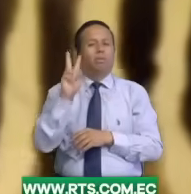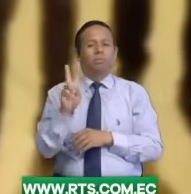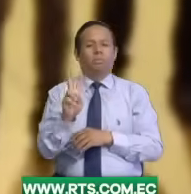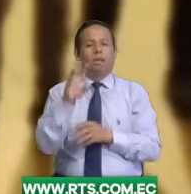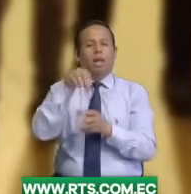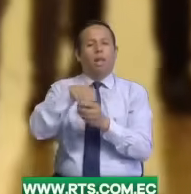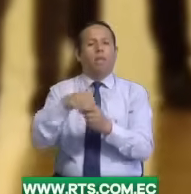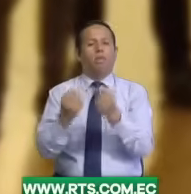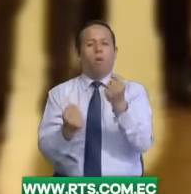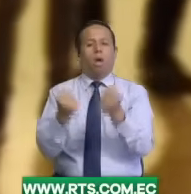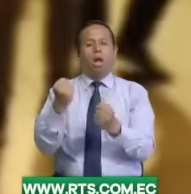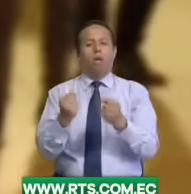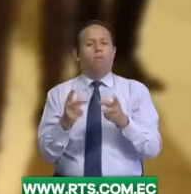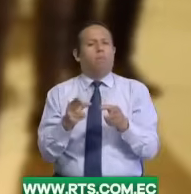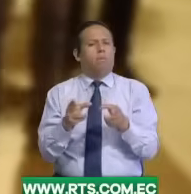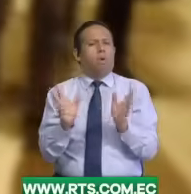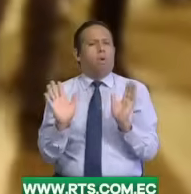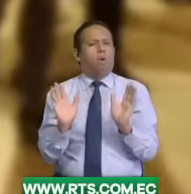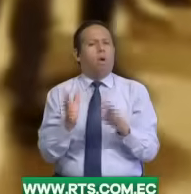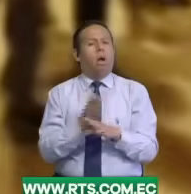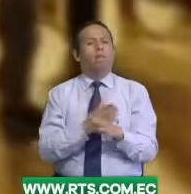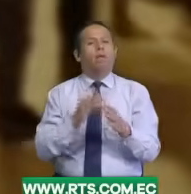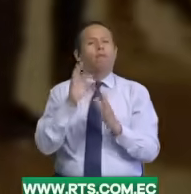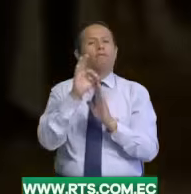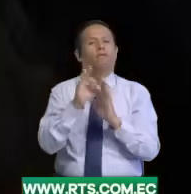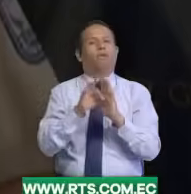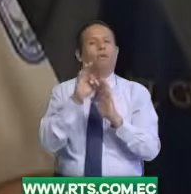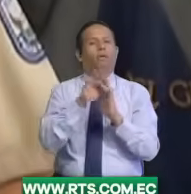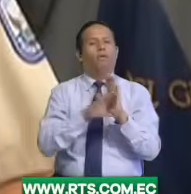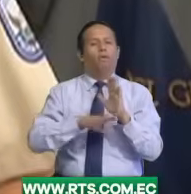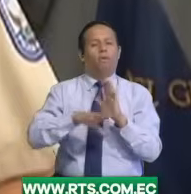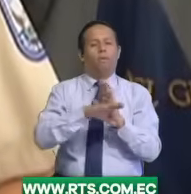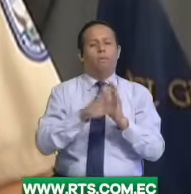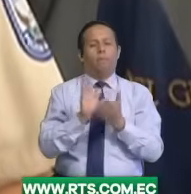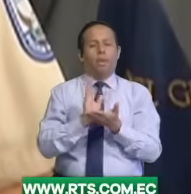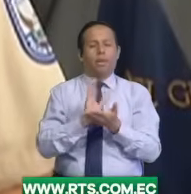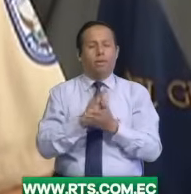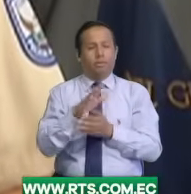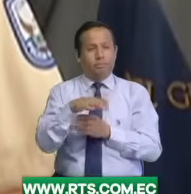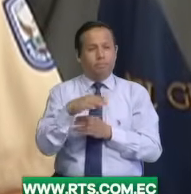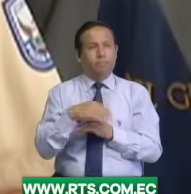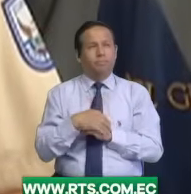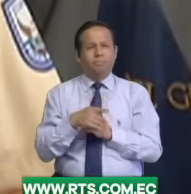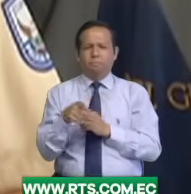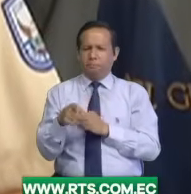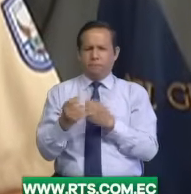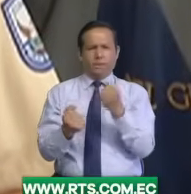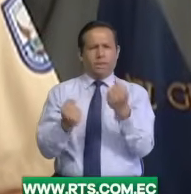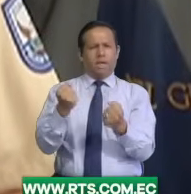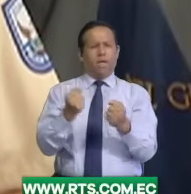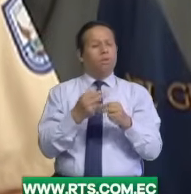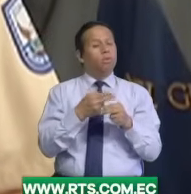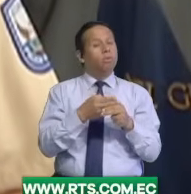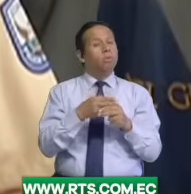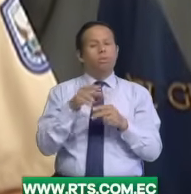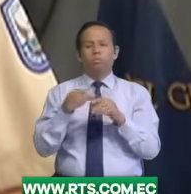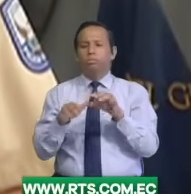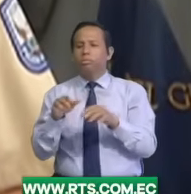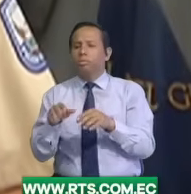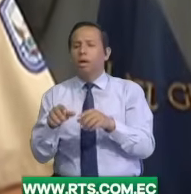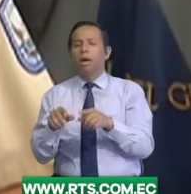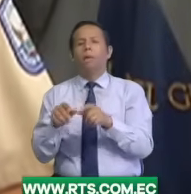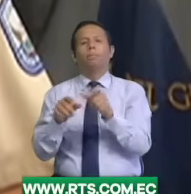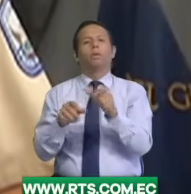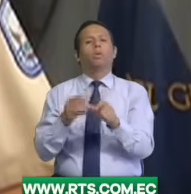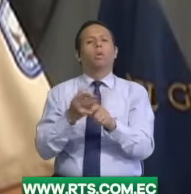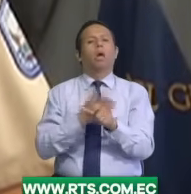circulando en el mismo auto gris en la Flor de Bastión. Este vehículo está a nombre de una persona que